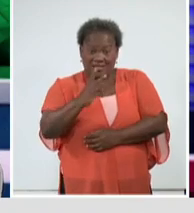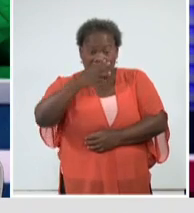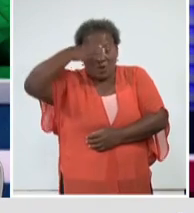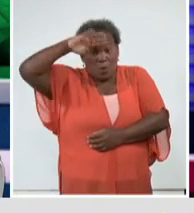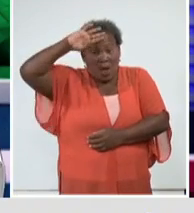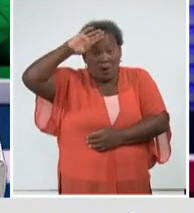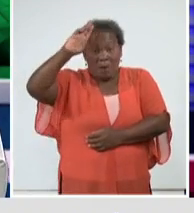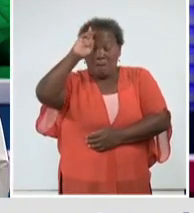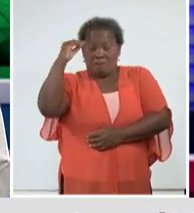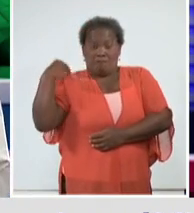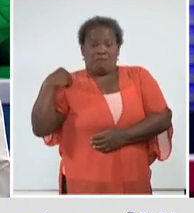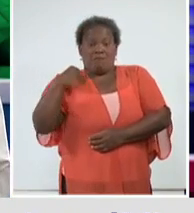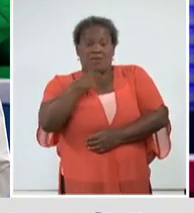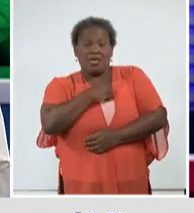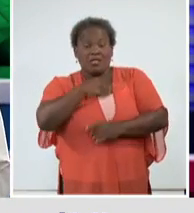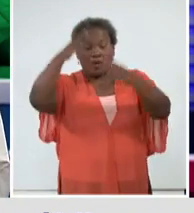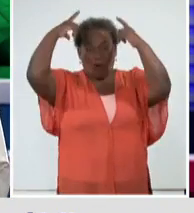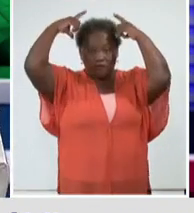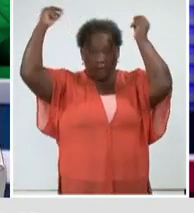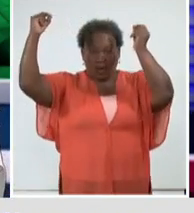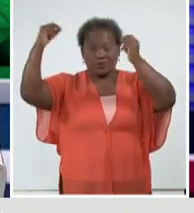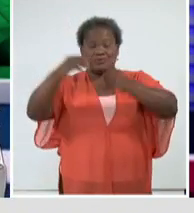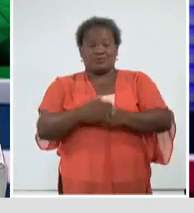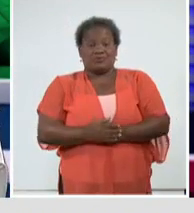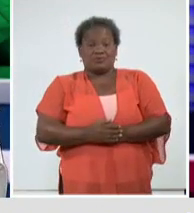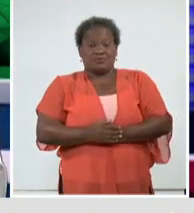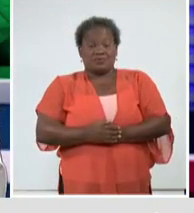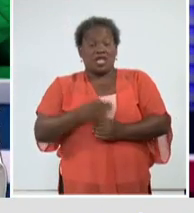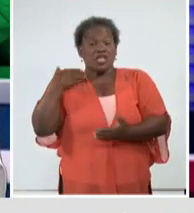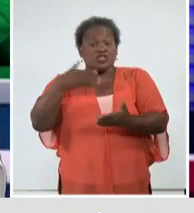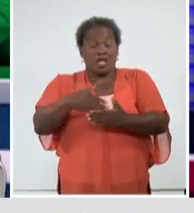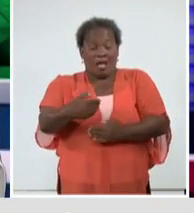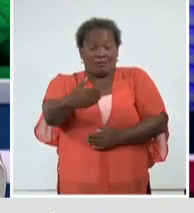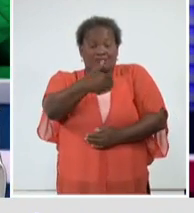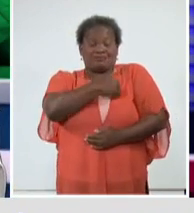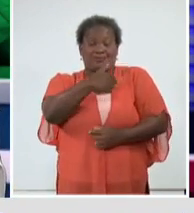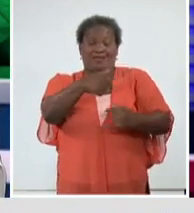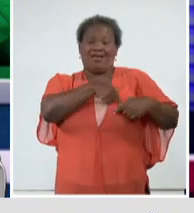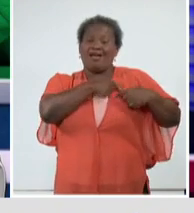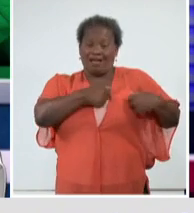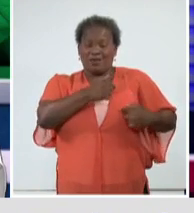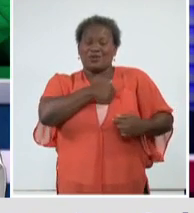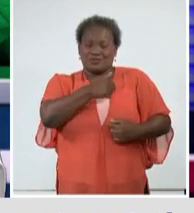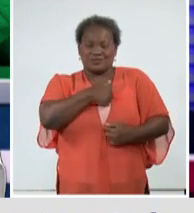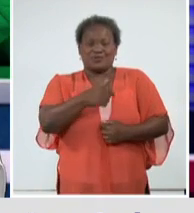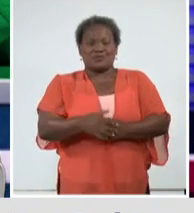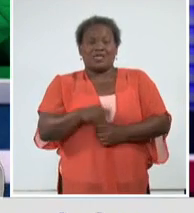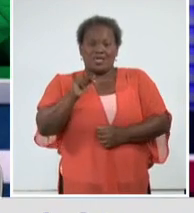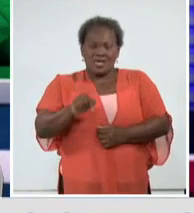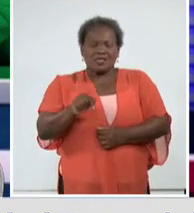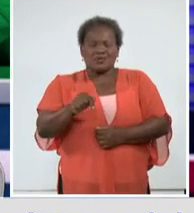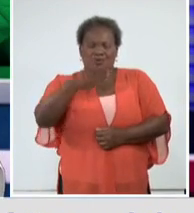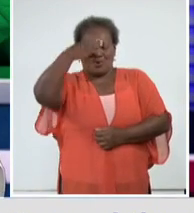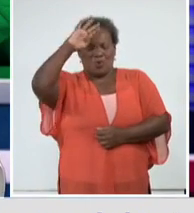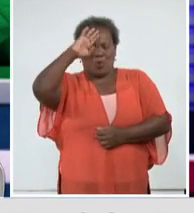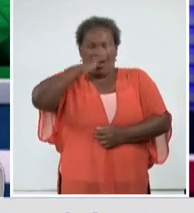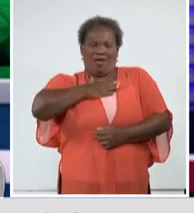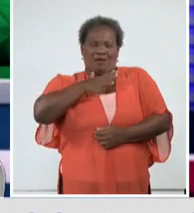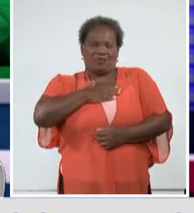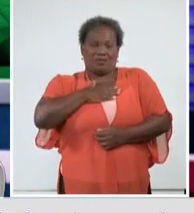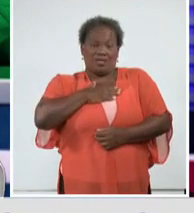cubanos de llegar al alma y de llegar al paciente, pienso que eso es algo que nos destaca. Y las experiencias cubanas han ido a